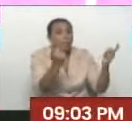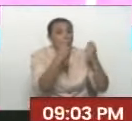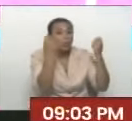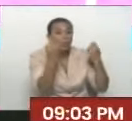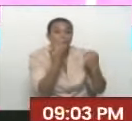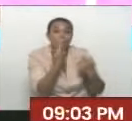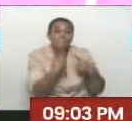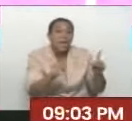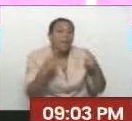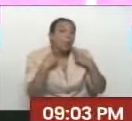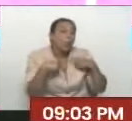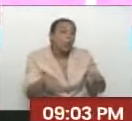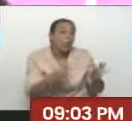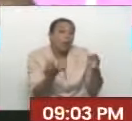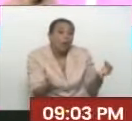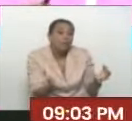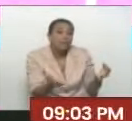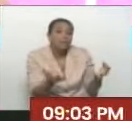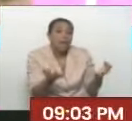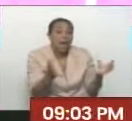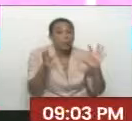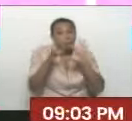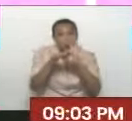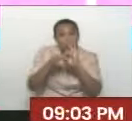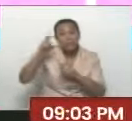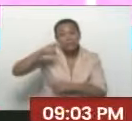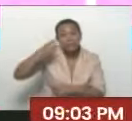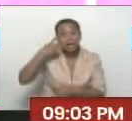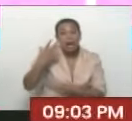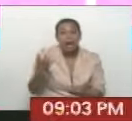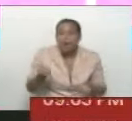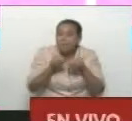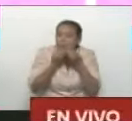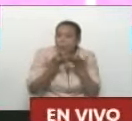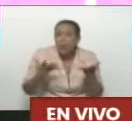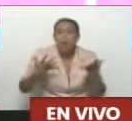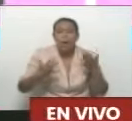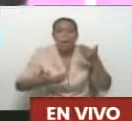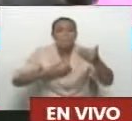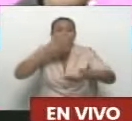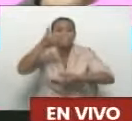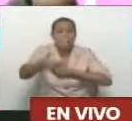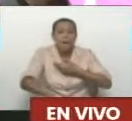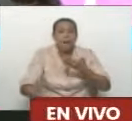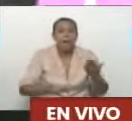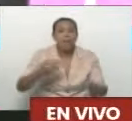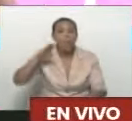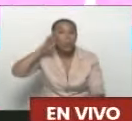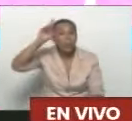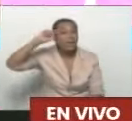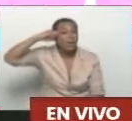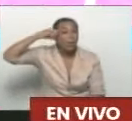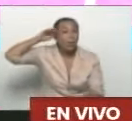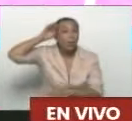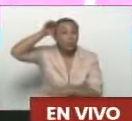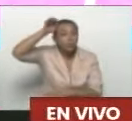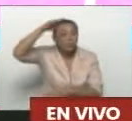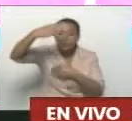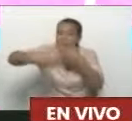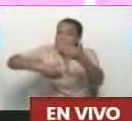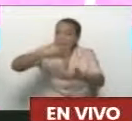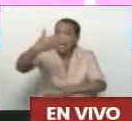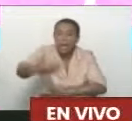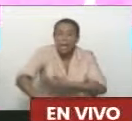pero perdemos la gran oportunidad de ponernos en sintonía con la necesidad de llevar a la posteridad las raíces